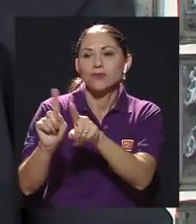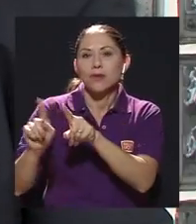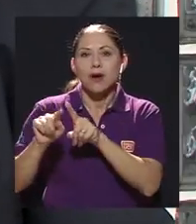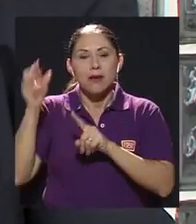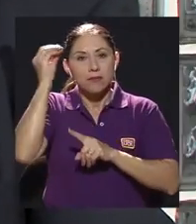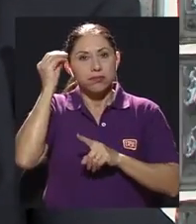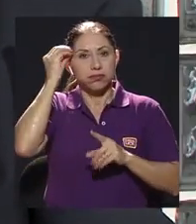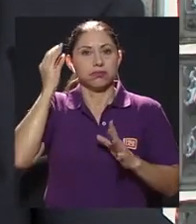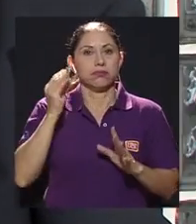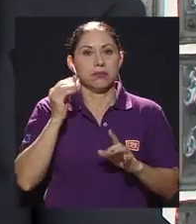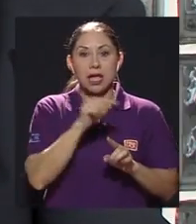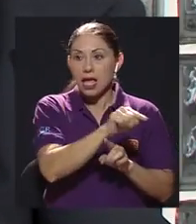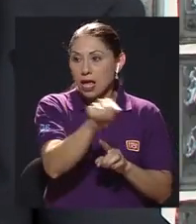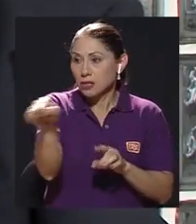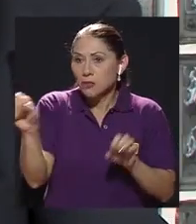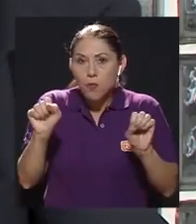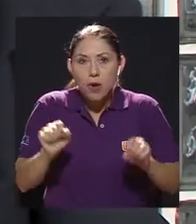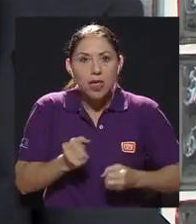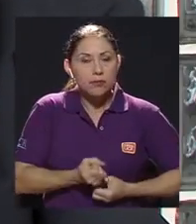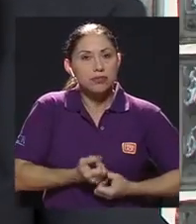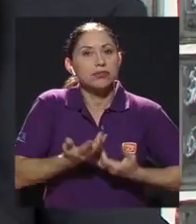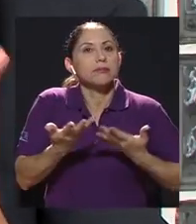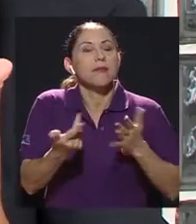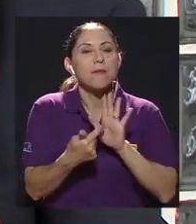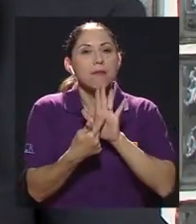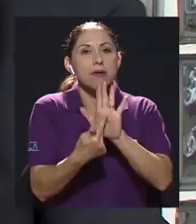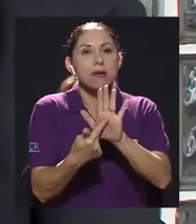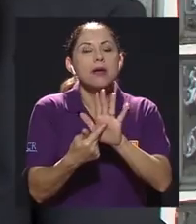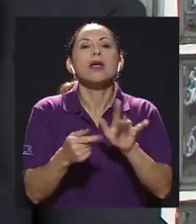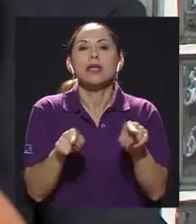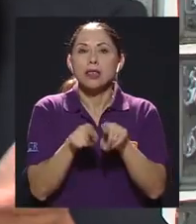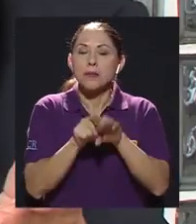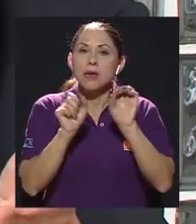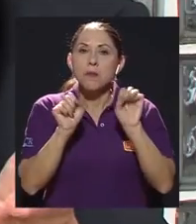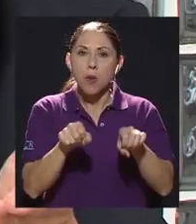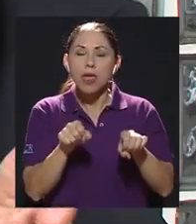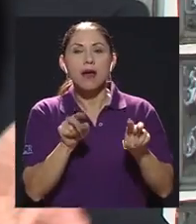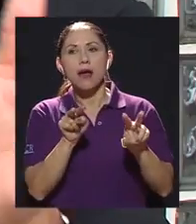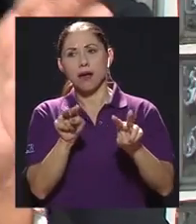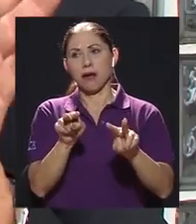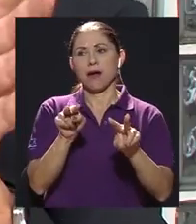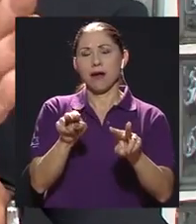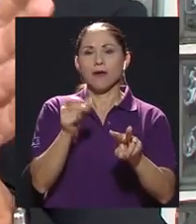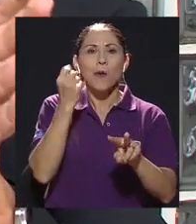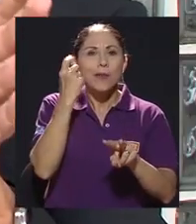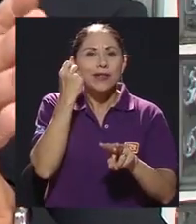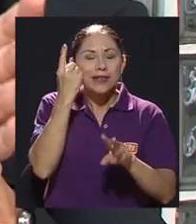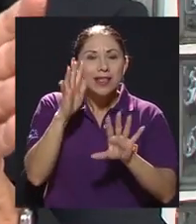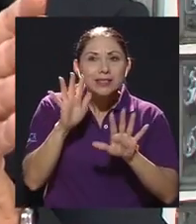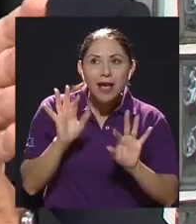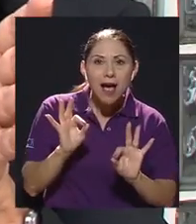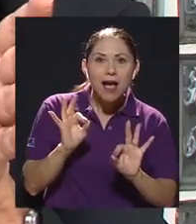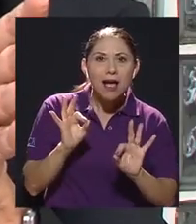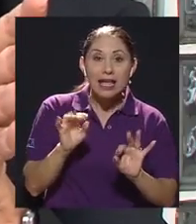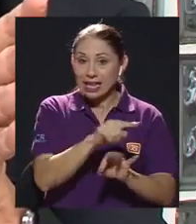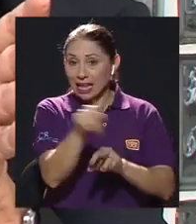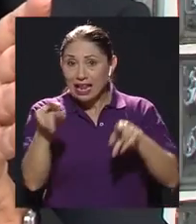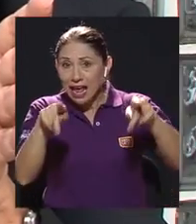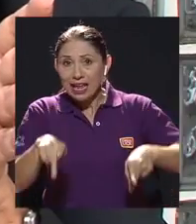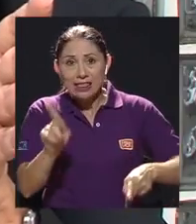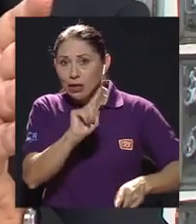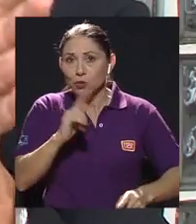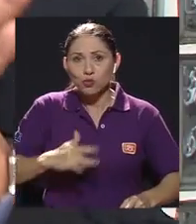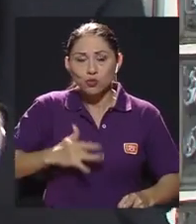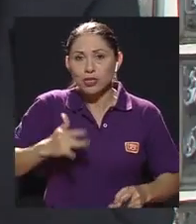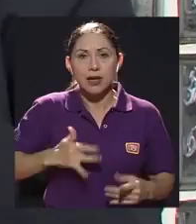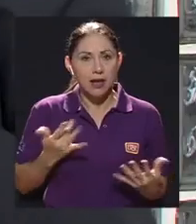esas posiciones se puedan expresar y manifestar y que puedan ser también comprendidas e interpretadas sin que la gente sienta que